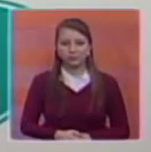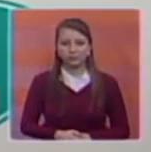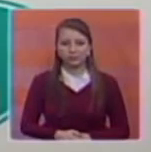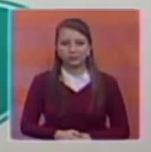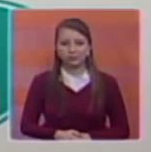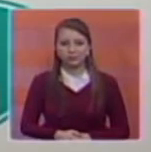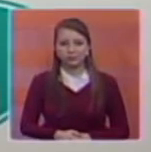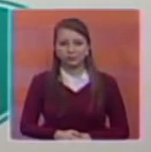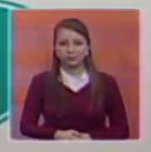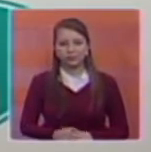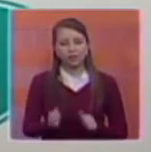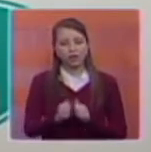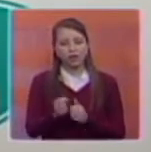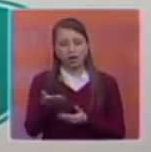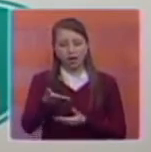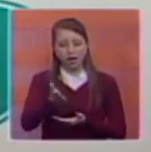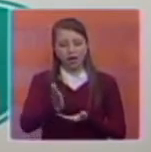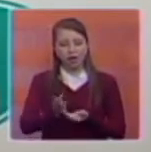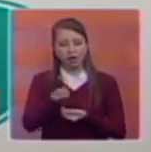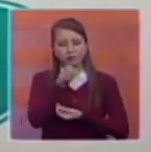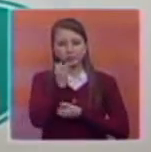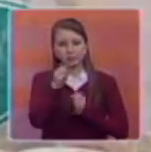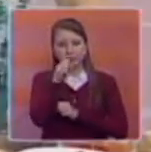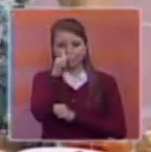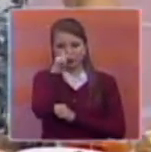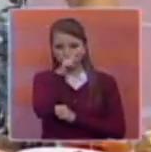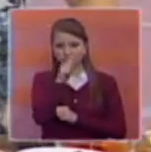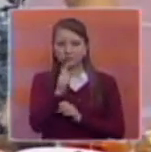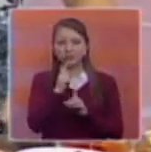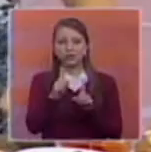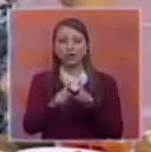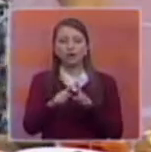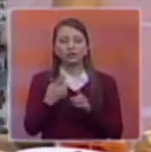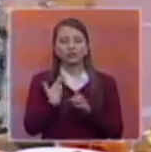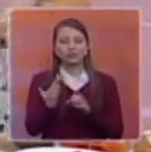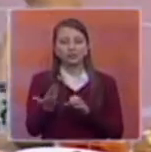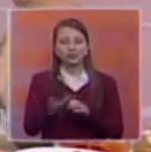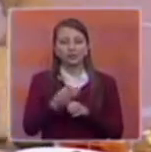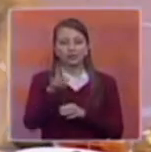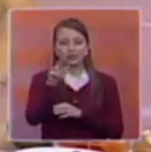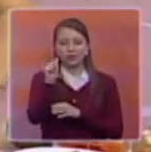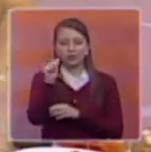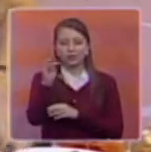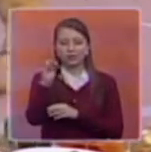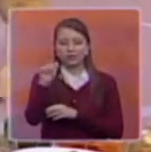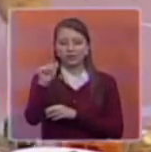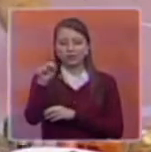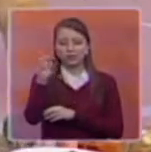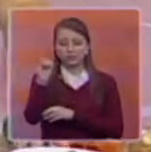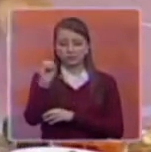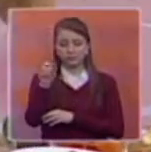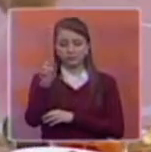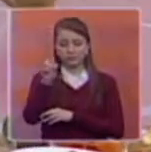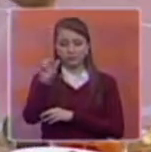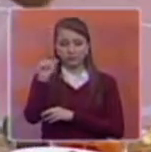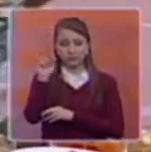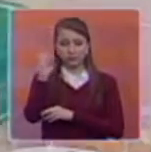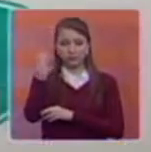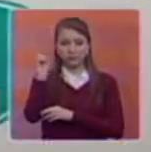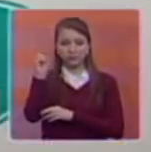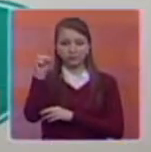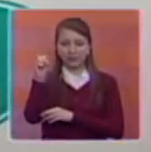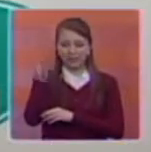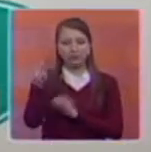con aguacate. ¿Sabe qué también le ponen al pozole? Que no traje yo. Rábano, también le suelen poner rábano, sí. Entonces nosotros vamos a poner ahí, deje que se